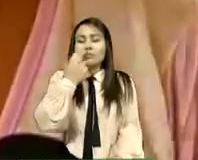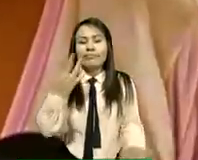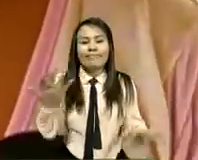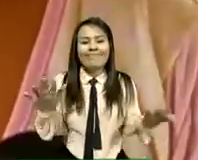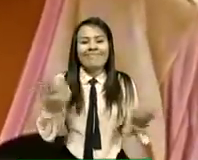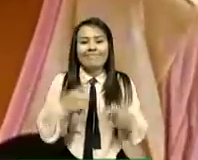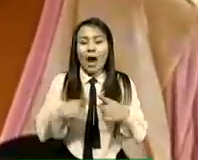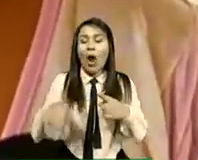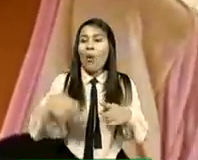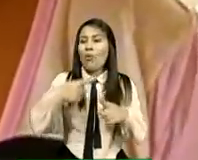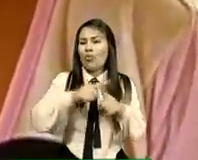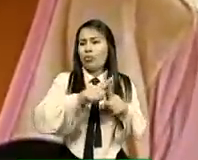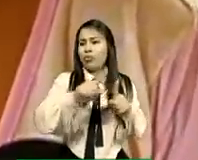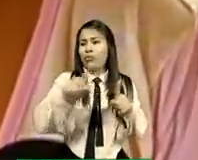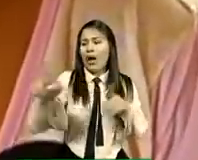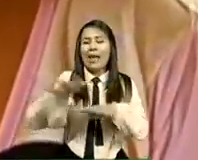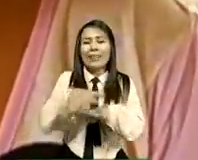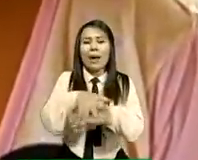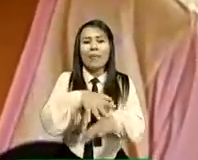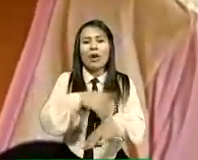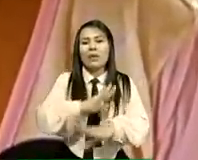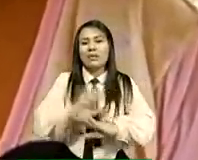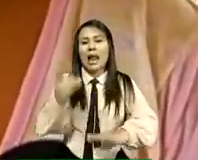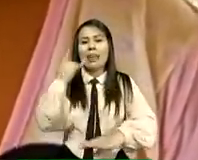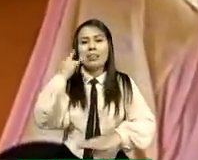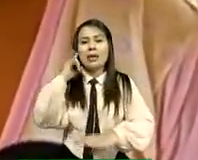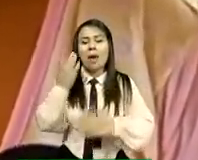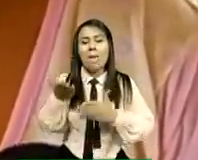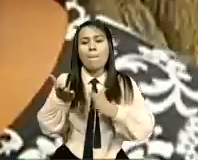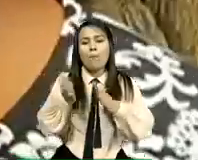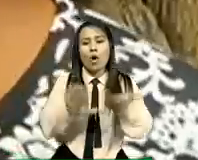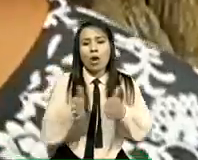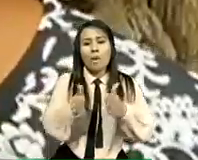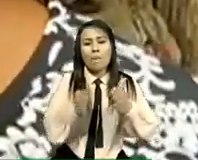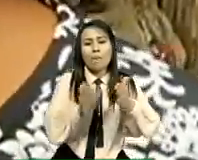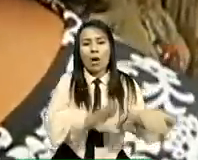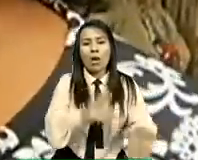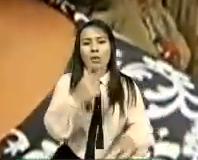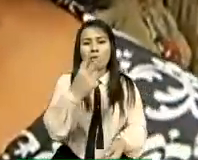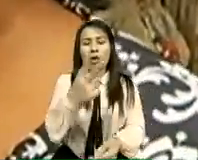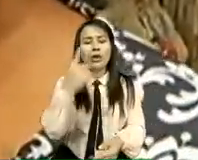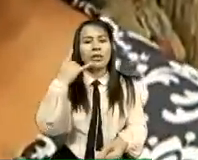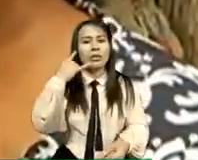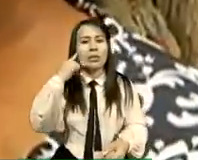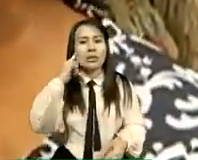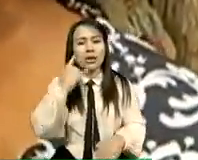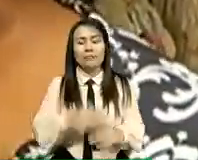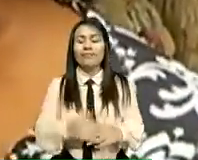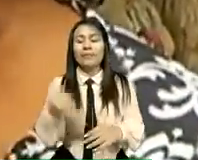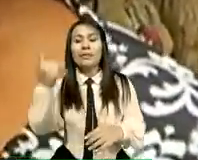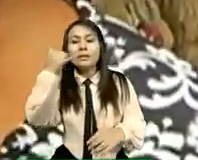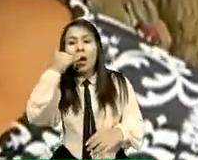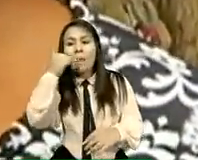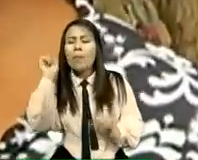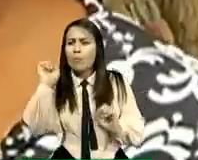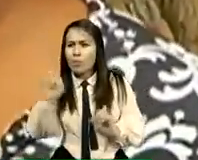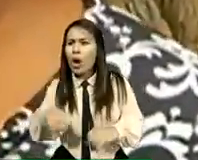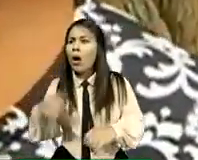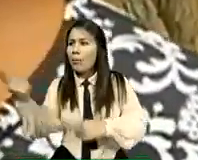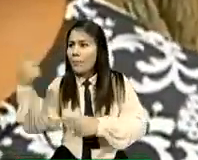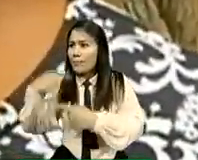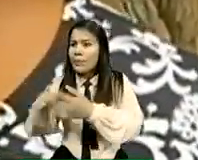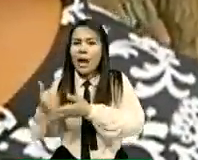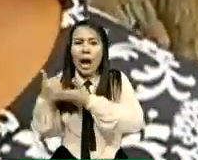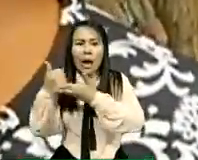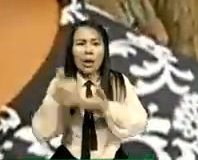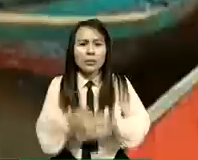al otro lado, las niñas ya habían fallecido, las dos niñas. Llegando allá, llamamos al cuerpo bombero para que si nos colaboró